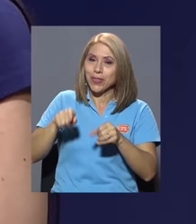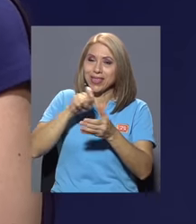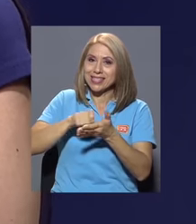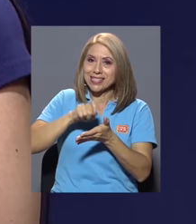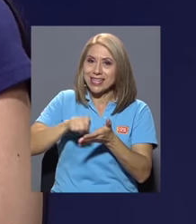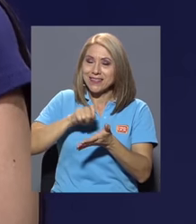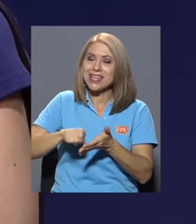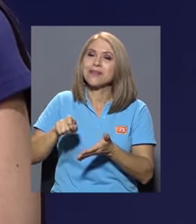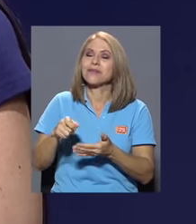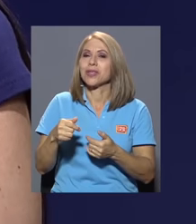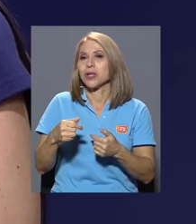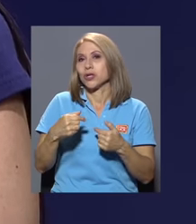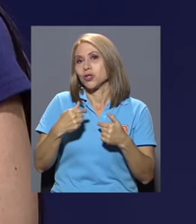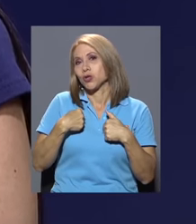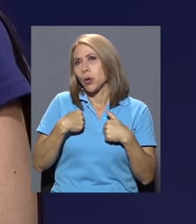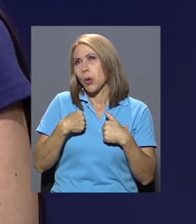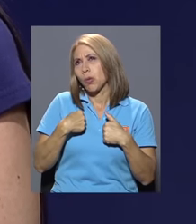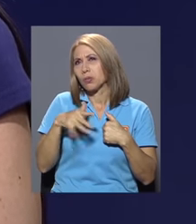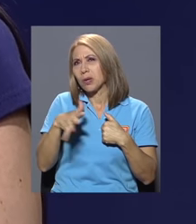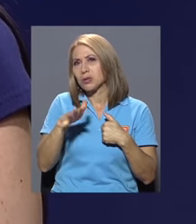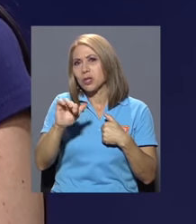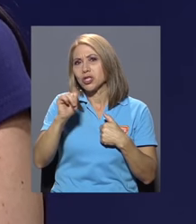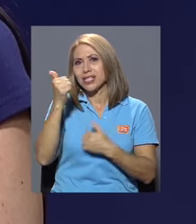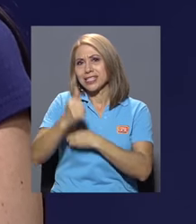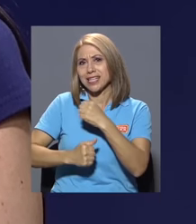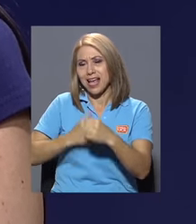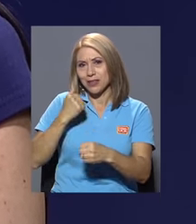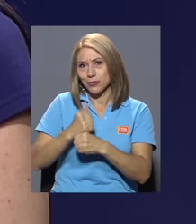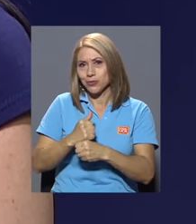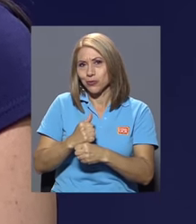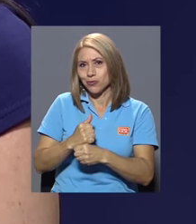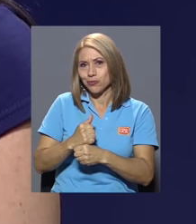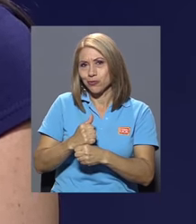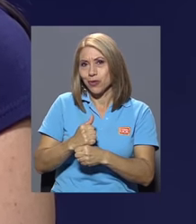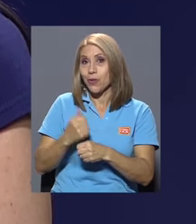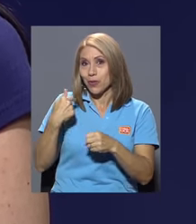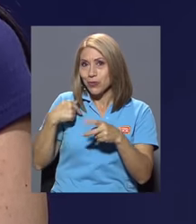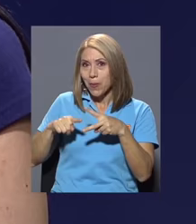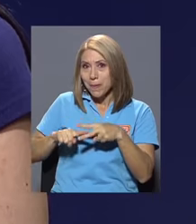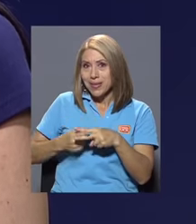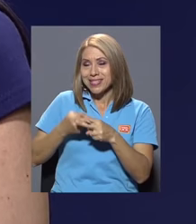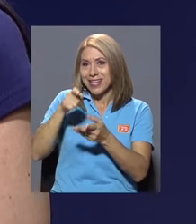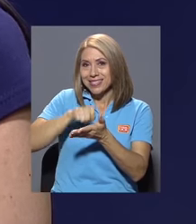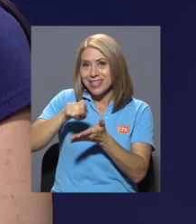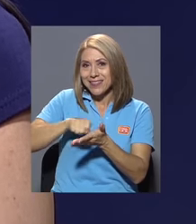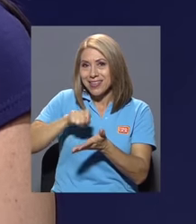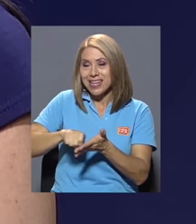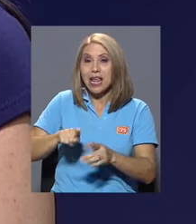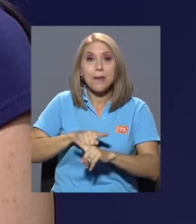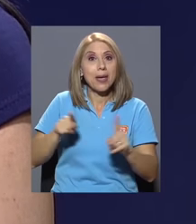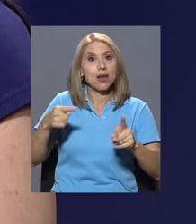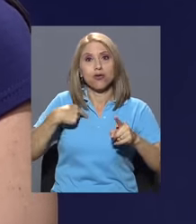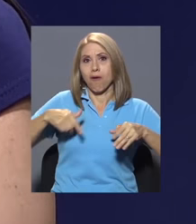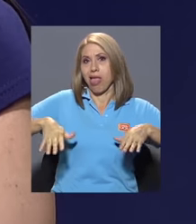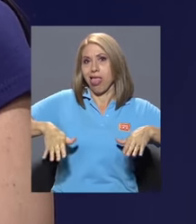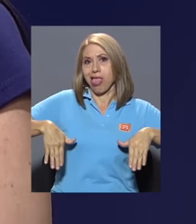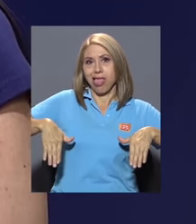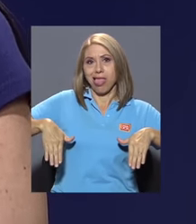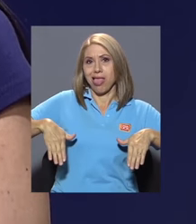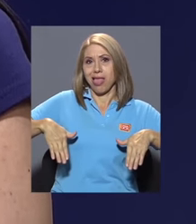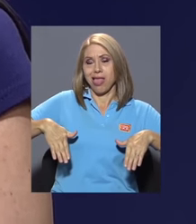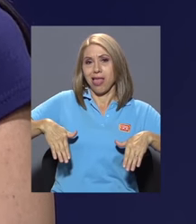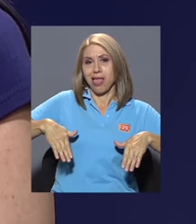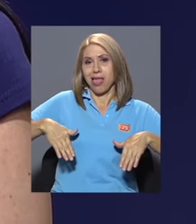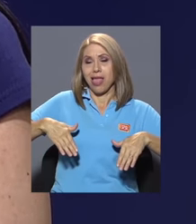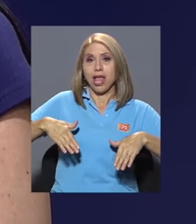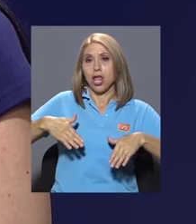escribir, yo tenía como 10 años de edad, o sea, fue cuando yo empecé a escribir. Pero yo no escribí mis primeras